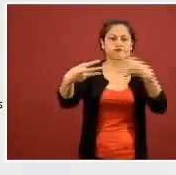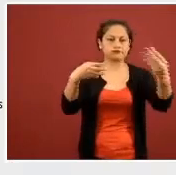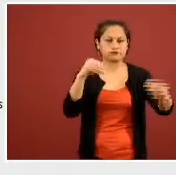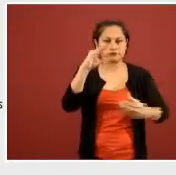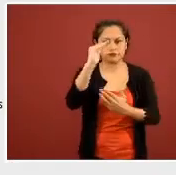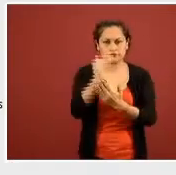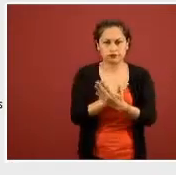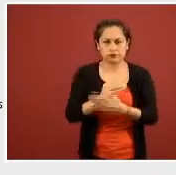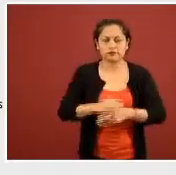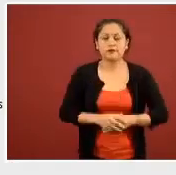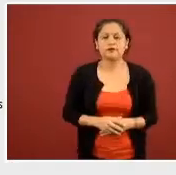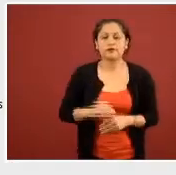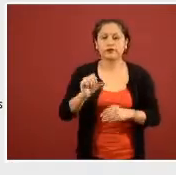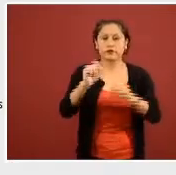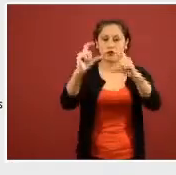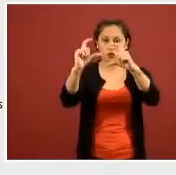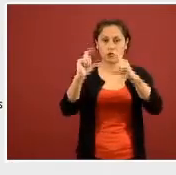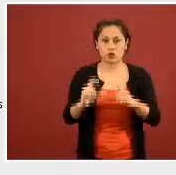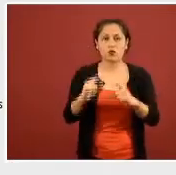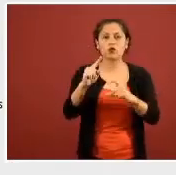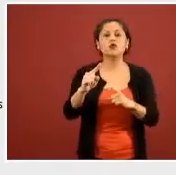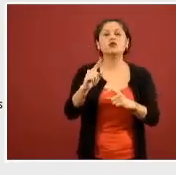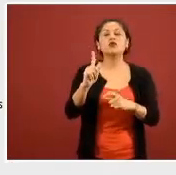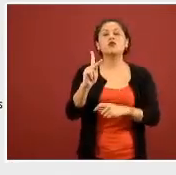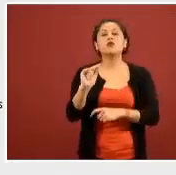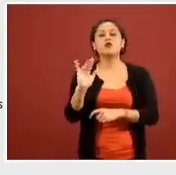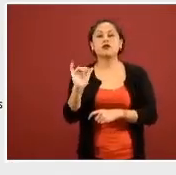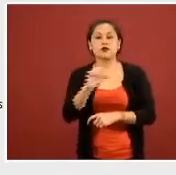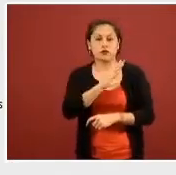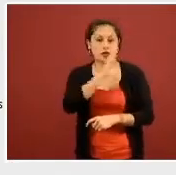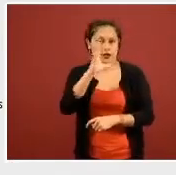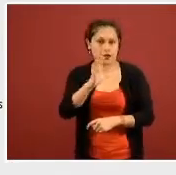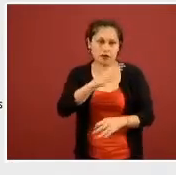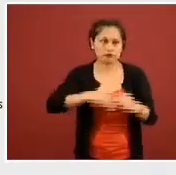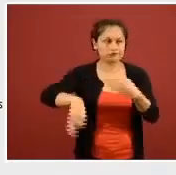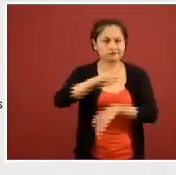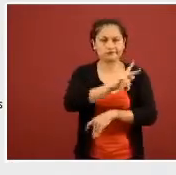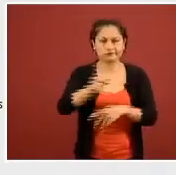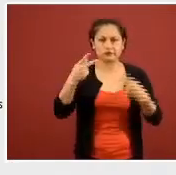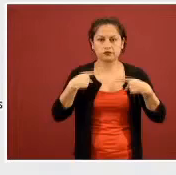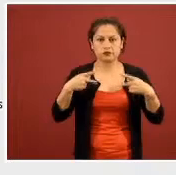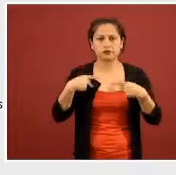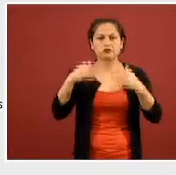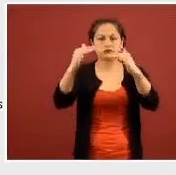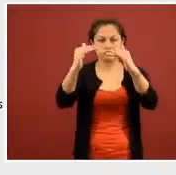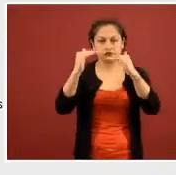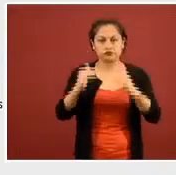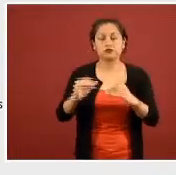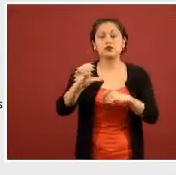infecciosas. En público general de nuevo, por favor, y vayamos a adultos mayores.